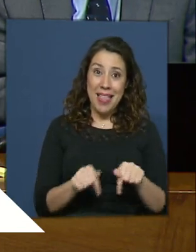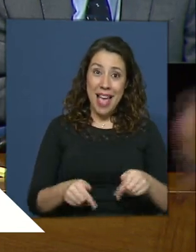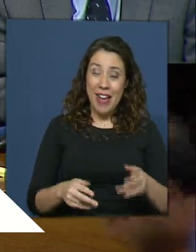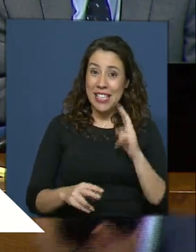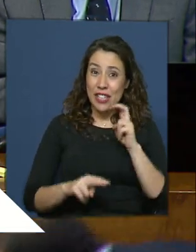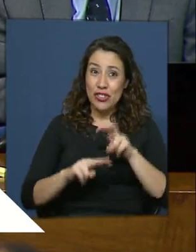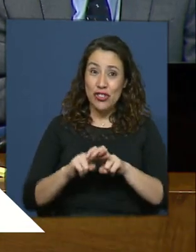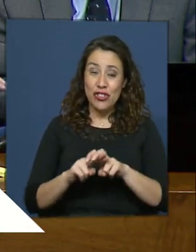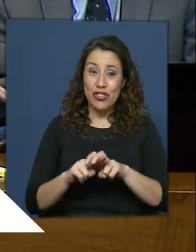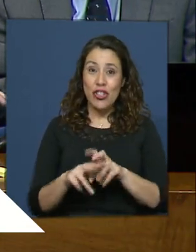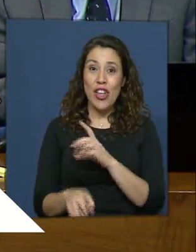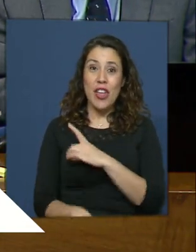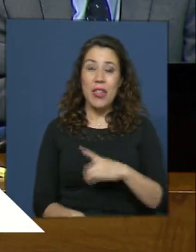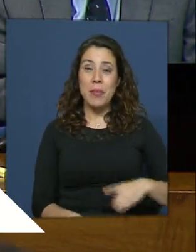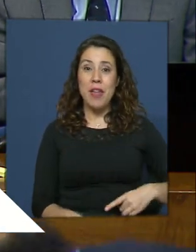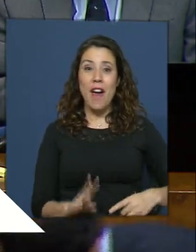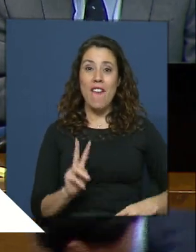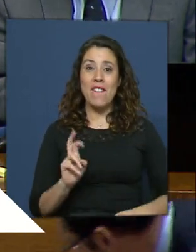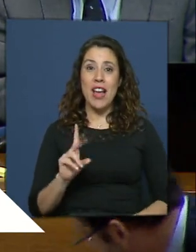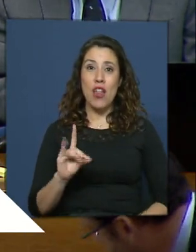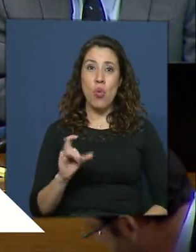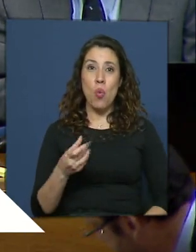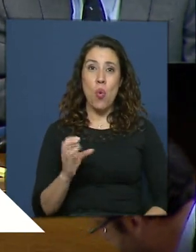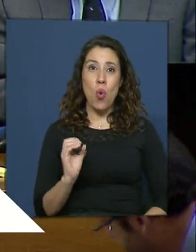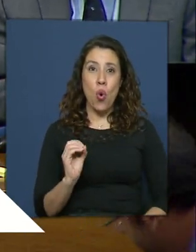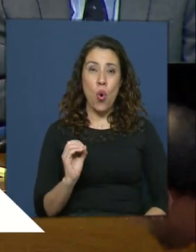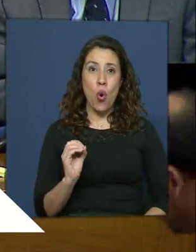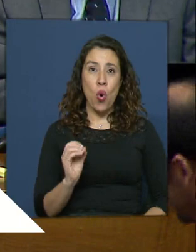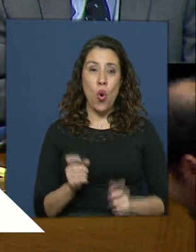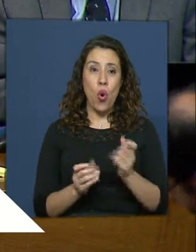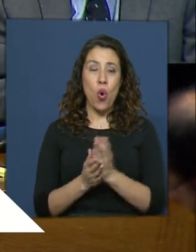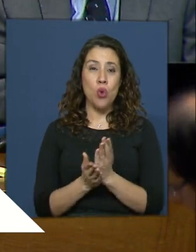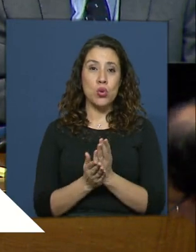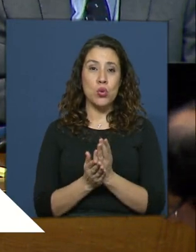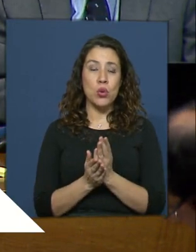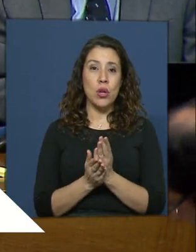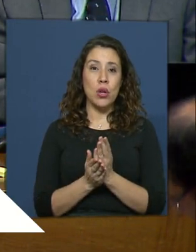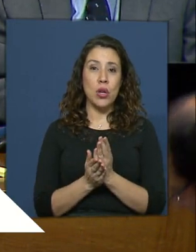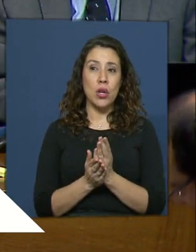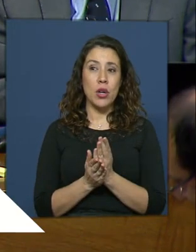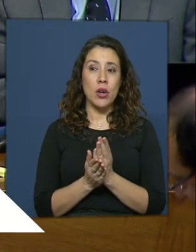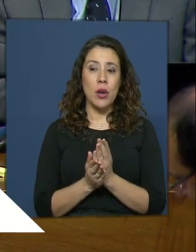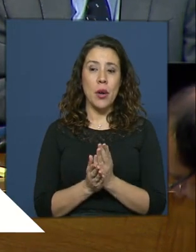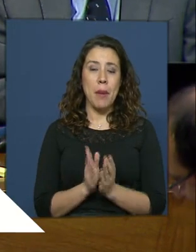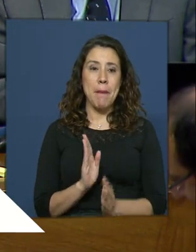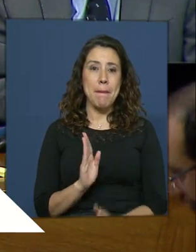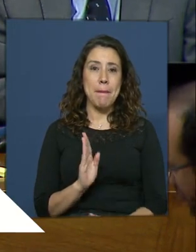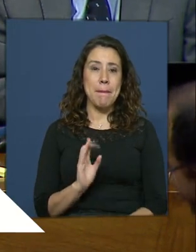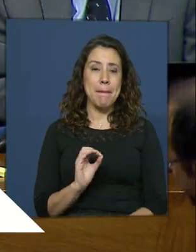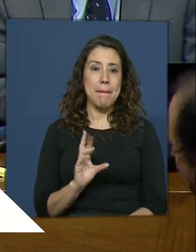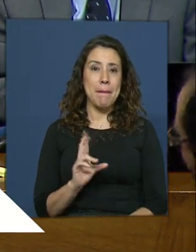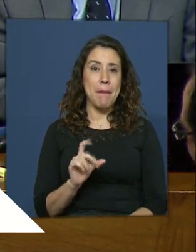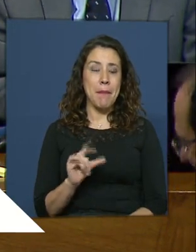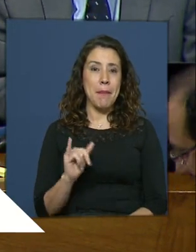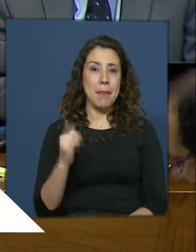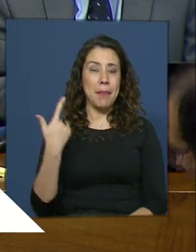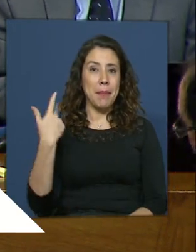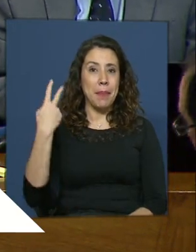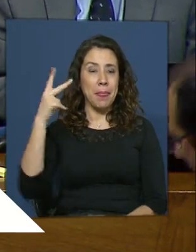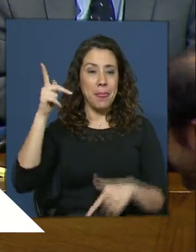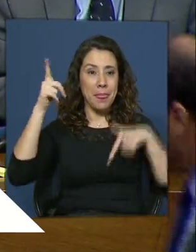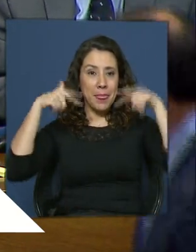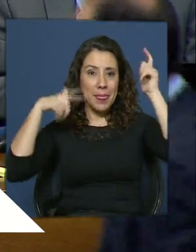mesa, el diputado Germán Verdugo, para los alumnos de la Escuela Lorenzo Baroli de Talca,